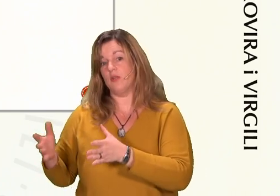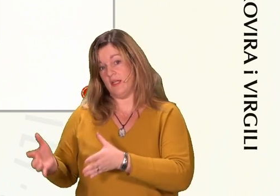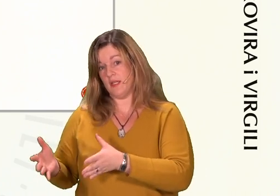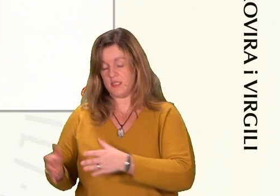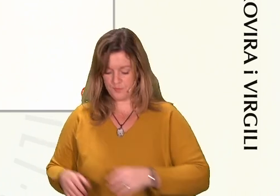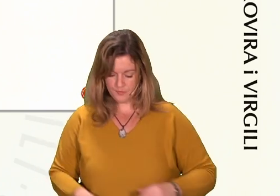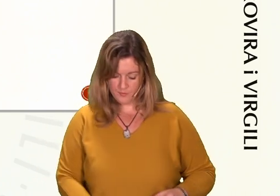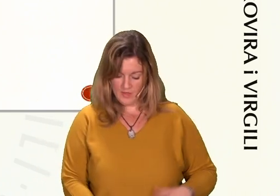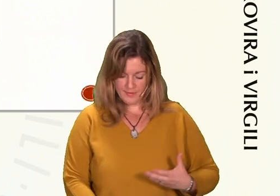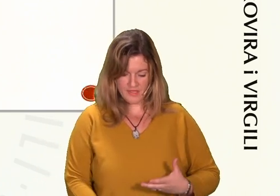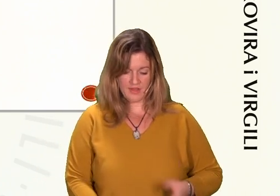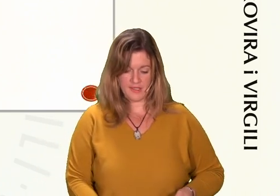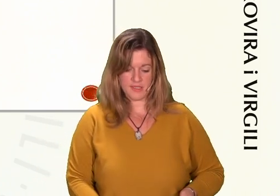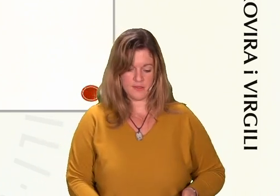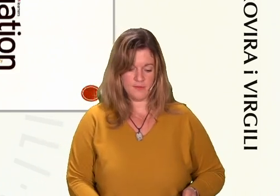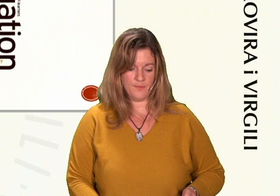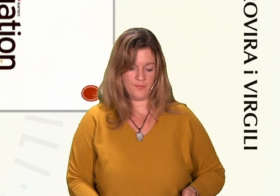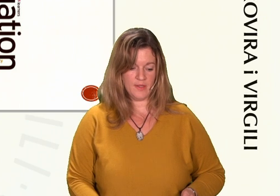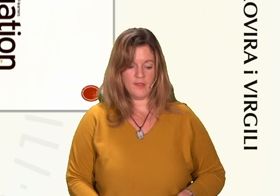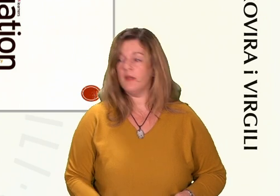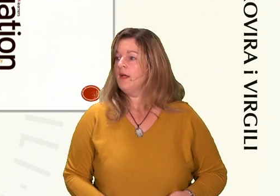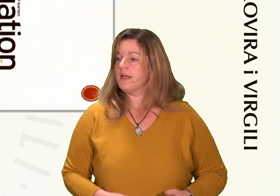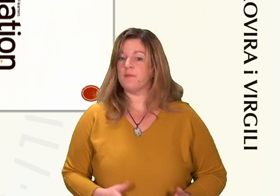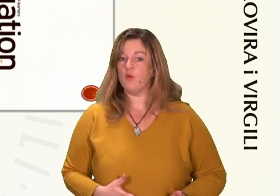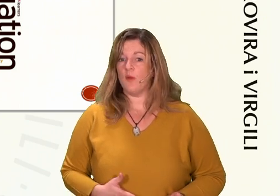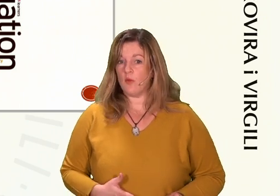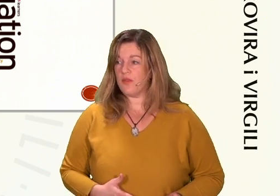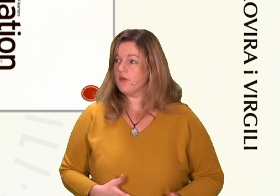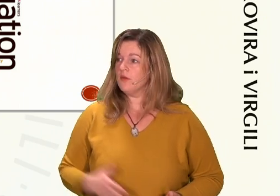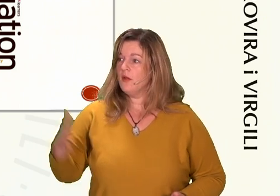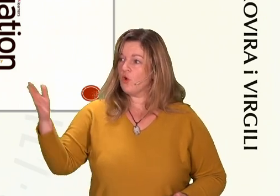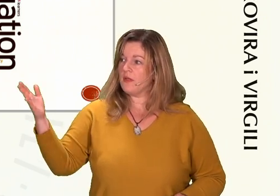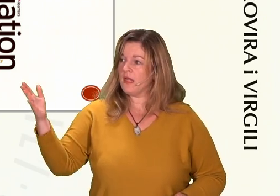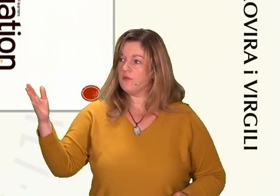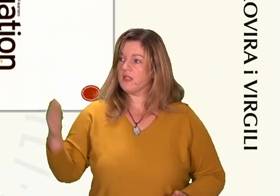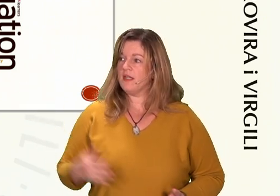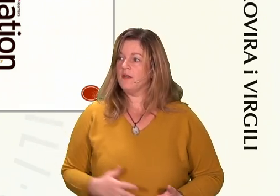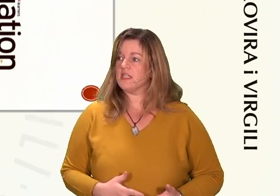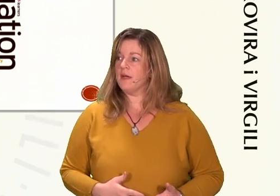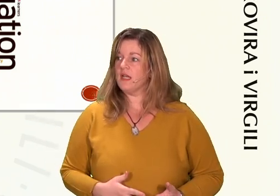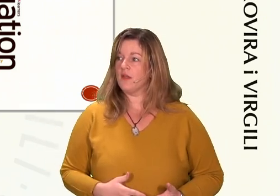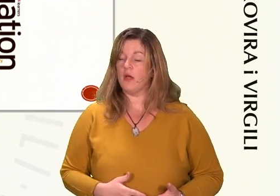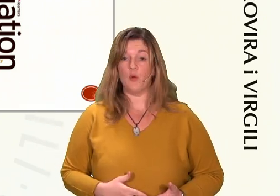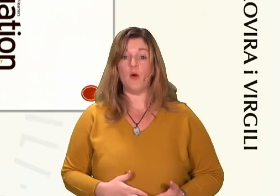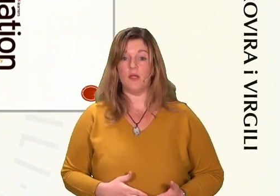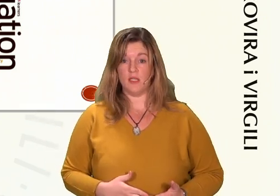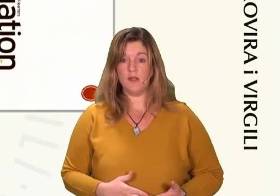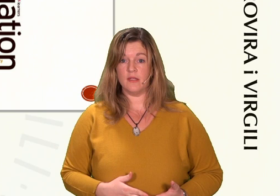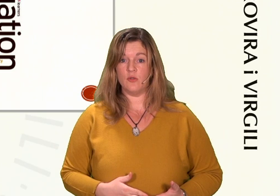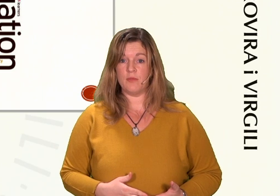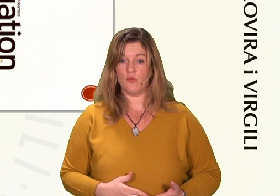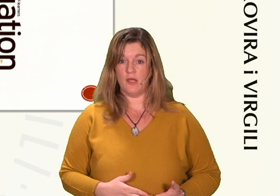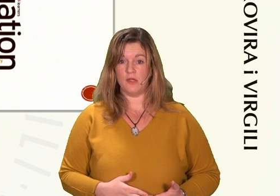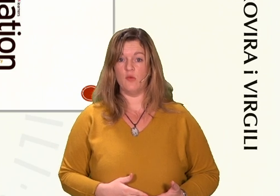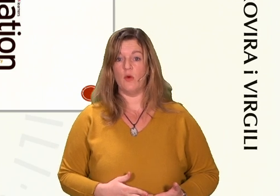o talleres presenciales. Respecto a la evaluación, comentaros que se va a realizar una prueba objetiva que